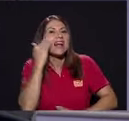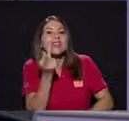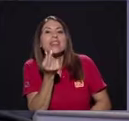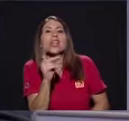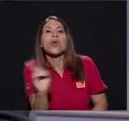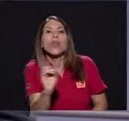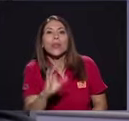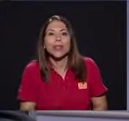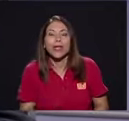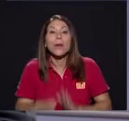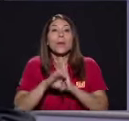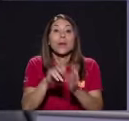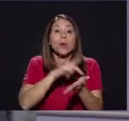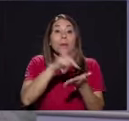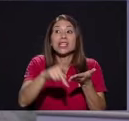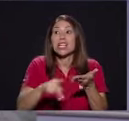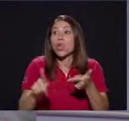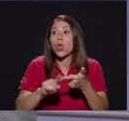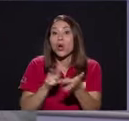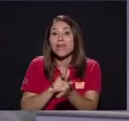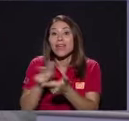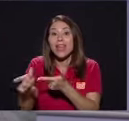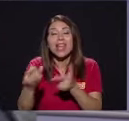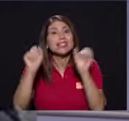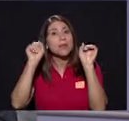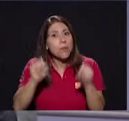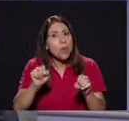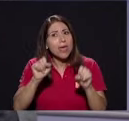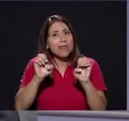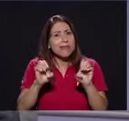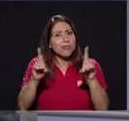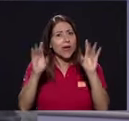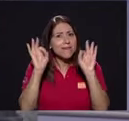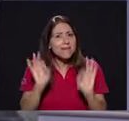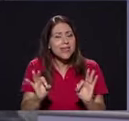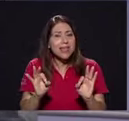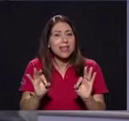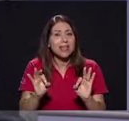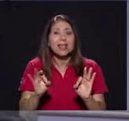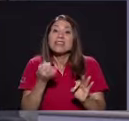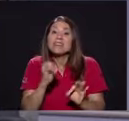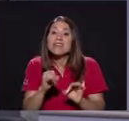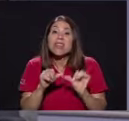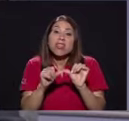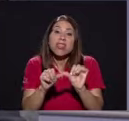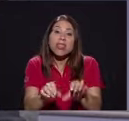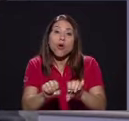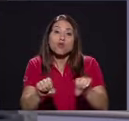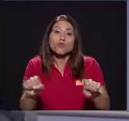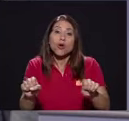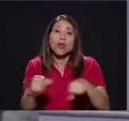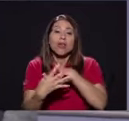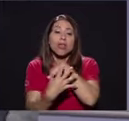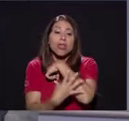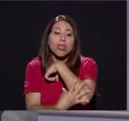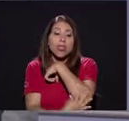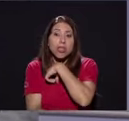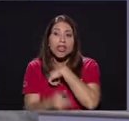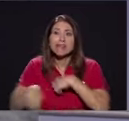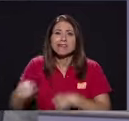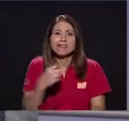que un niño de Pérez Celedón o de Liberia va a poder educarse con una beca de un 80%. La corrupción hace que la población se empobrezca y le dé